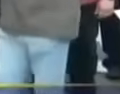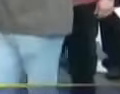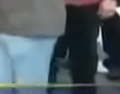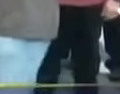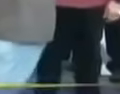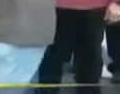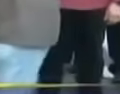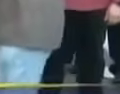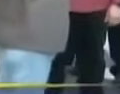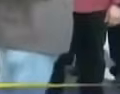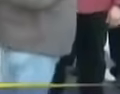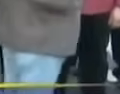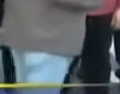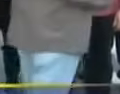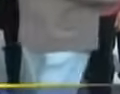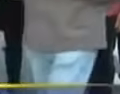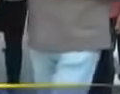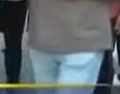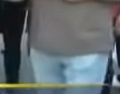Quema de arroz.